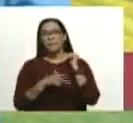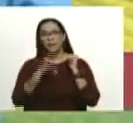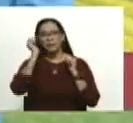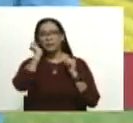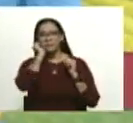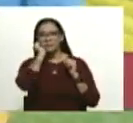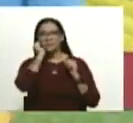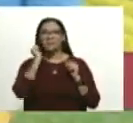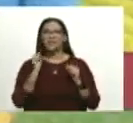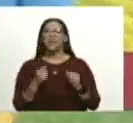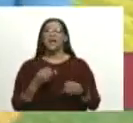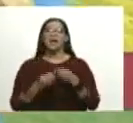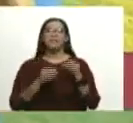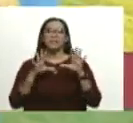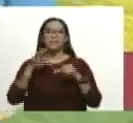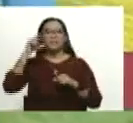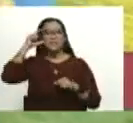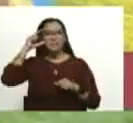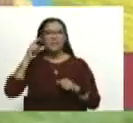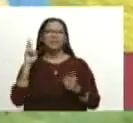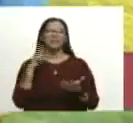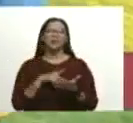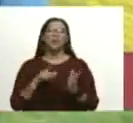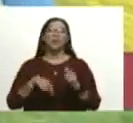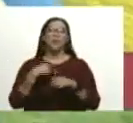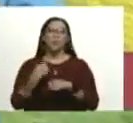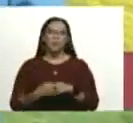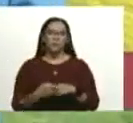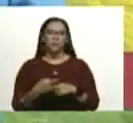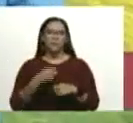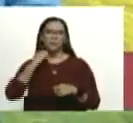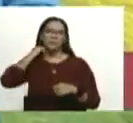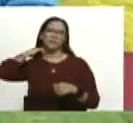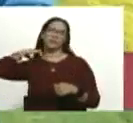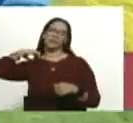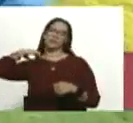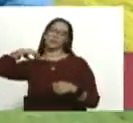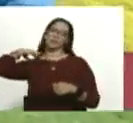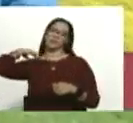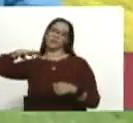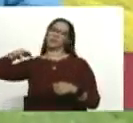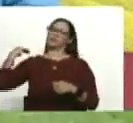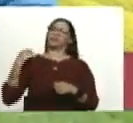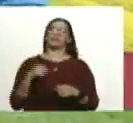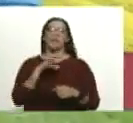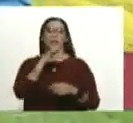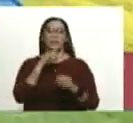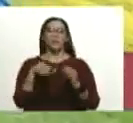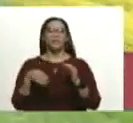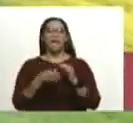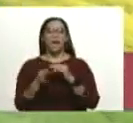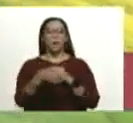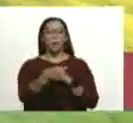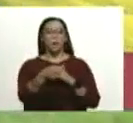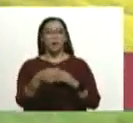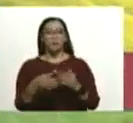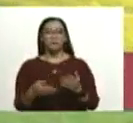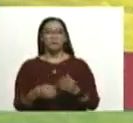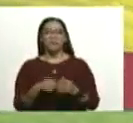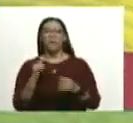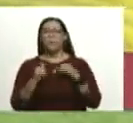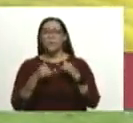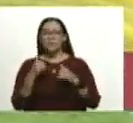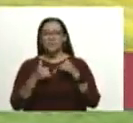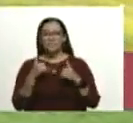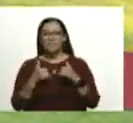Casualmente, hace 15 días nos llegó otra especie, también varón, del mismo perro de agua, que también está resguardado en el parque, un bebecito que